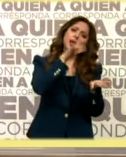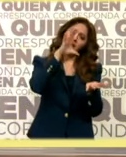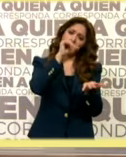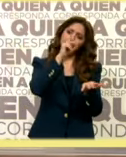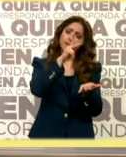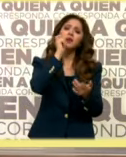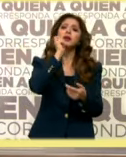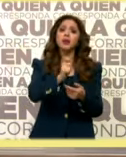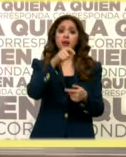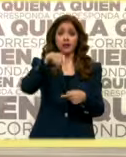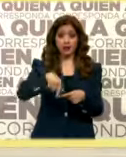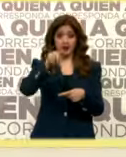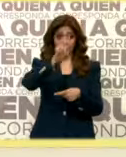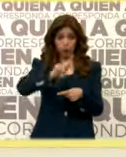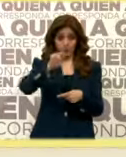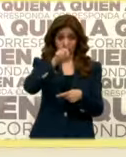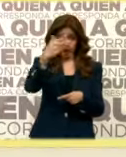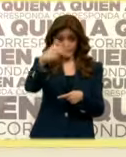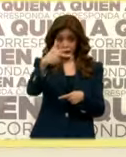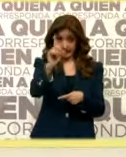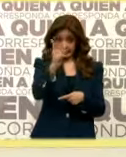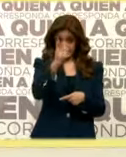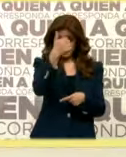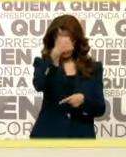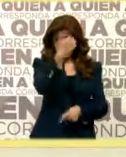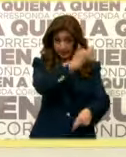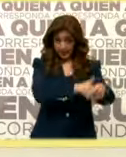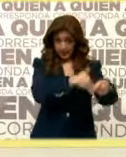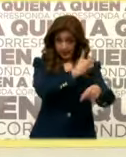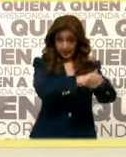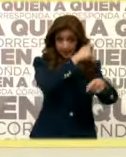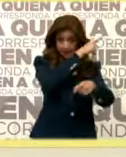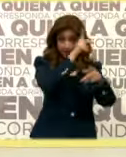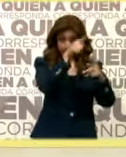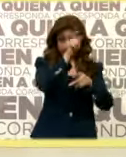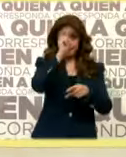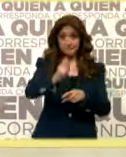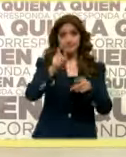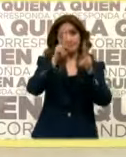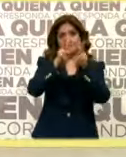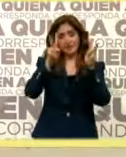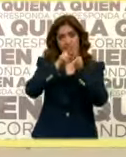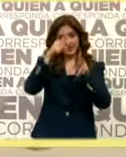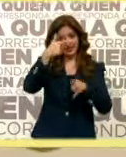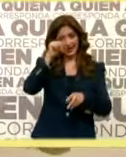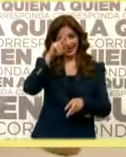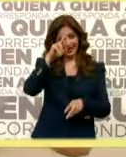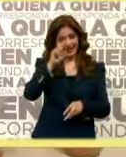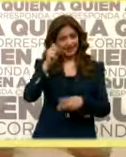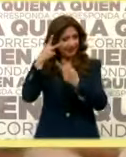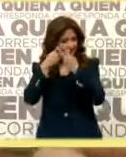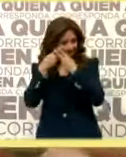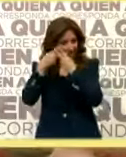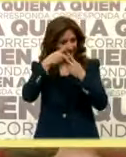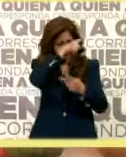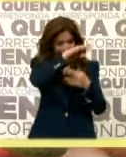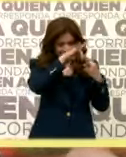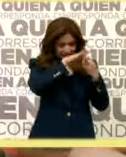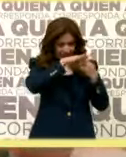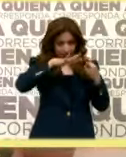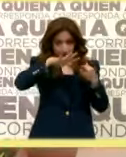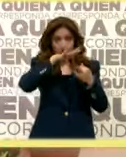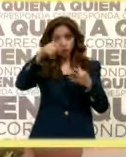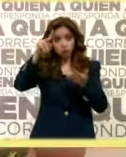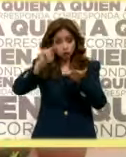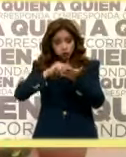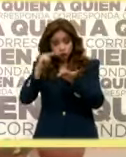Capi. Va a estar este domingo 13 de diciembre a las 6 de la tarde en el Centro Comercial para hacer firma de autógrafos. Pero tenga cuidado